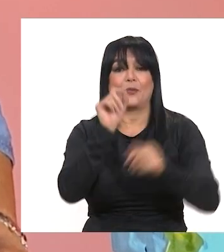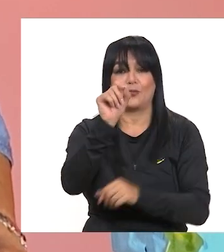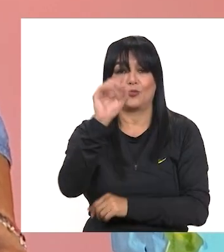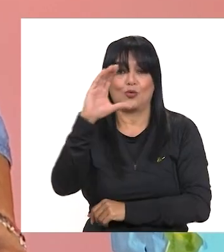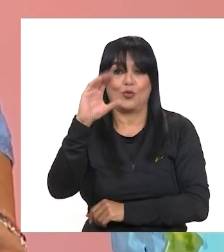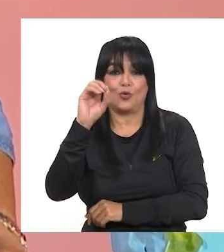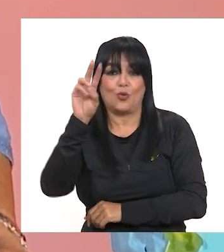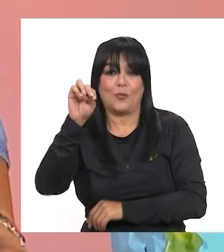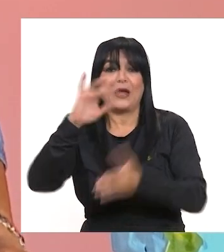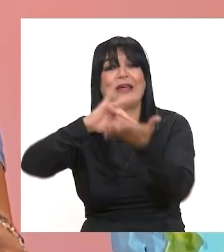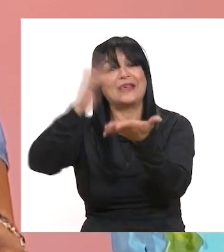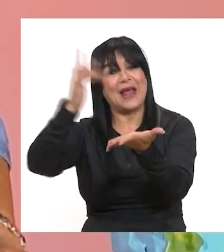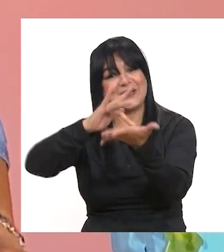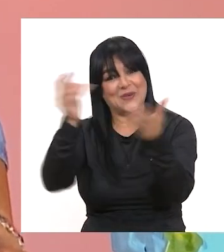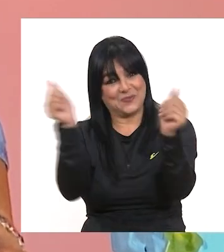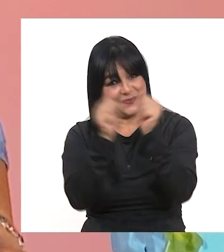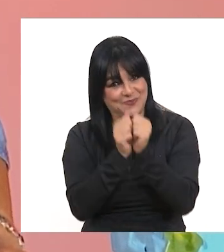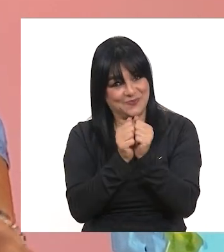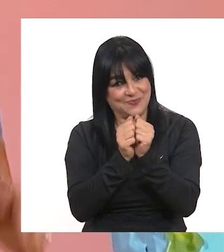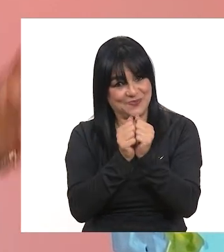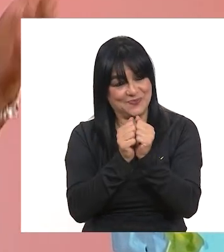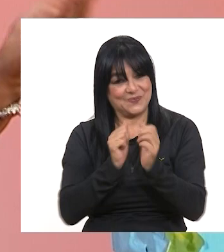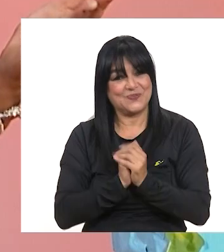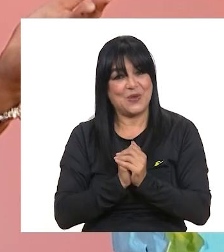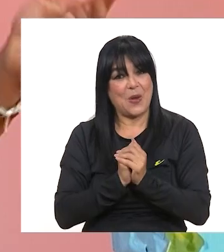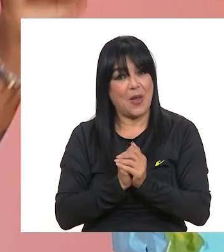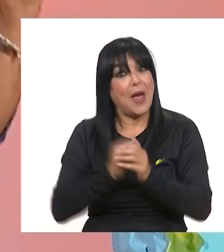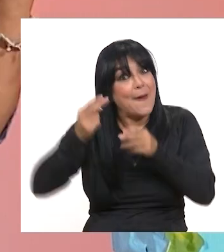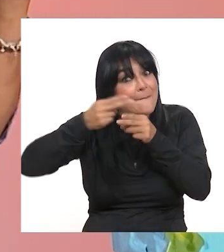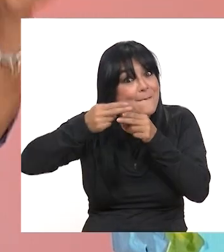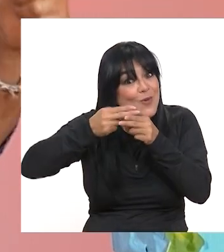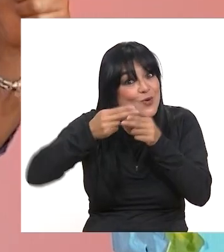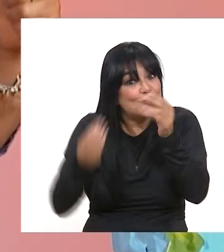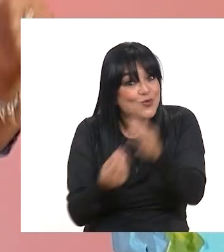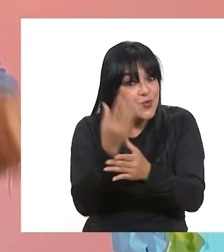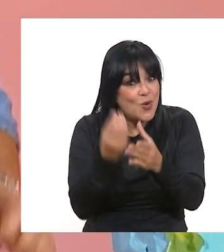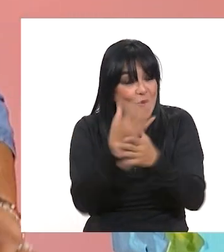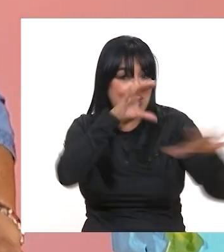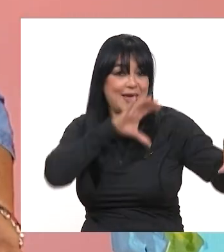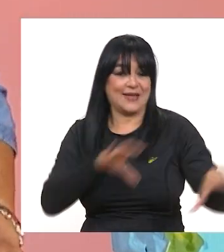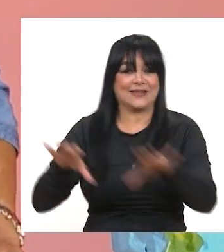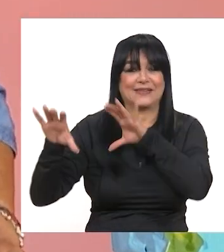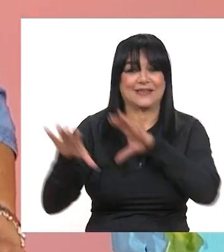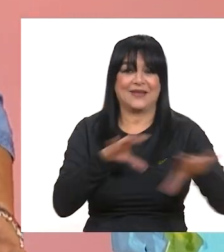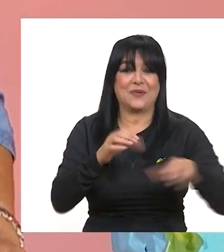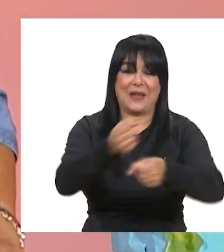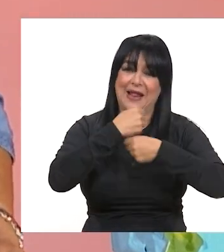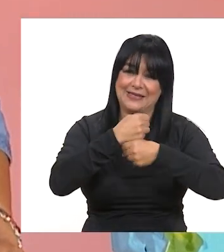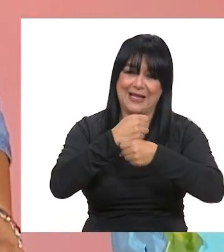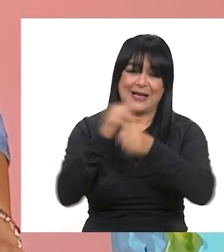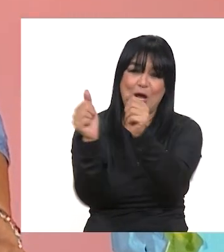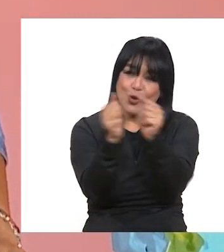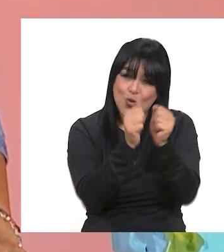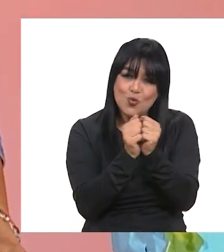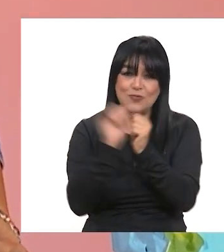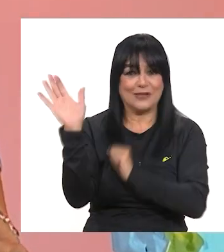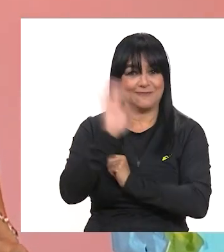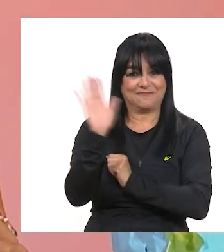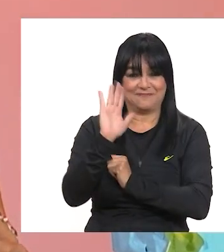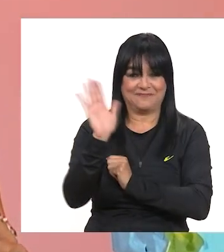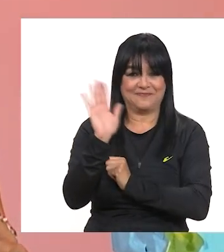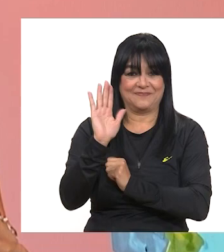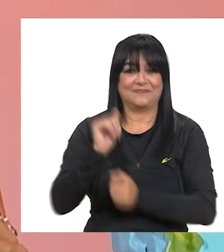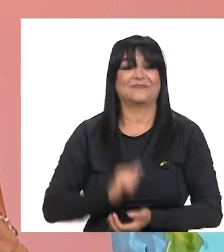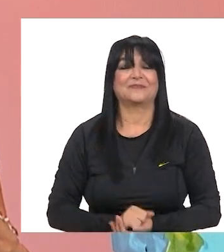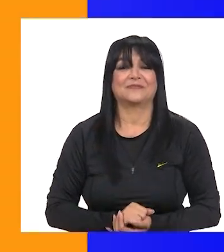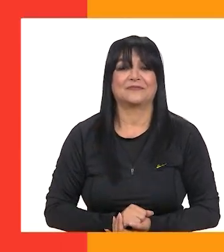@stbtelebásica.com. Gracias por acompañarnos. Pronto traeremos nuevas actividades para hacerla juntos. ¡Hasta